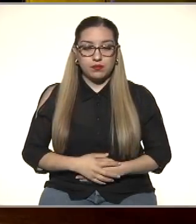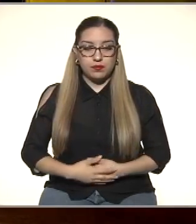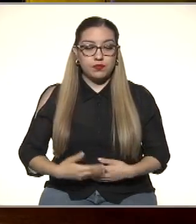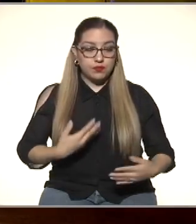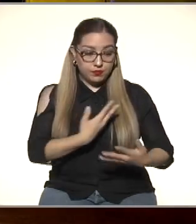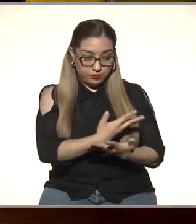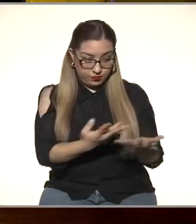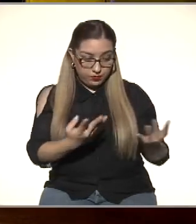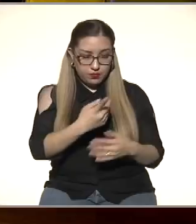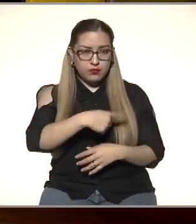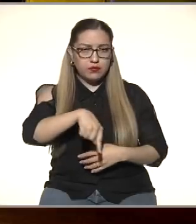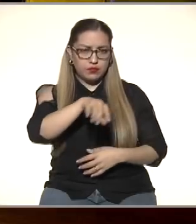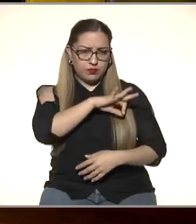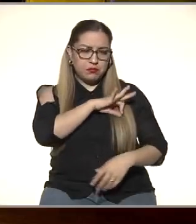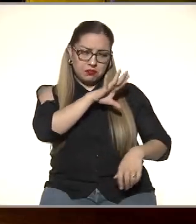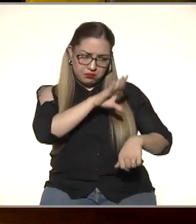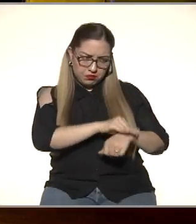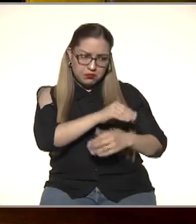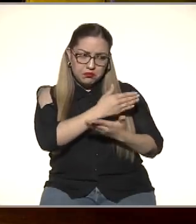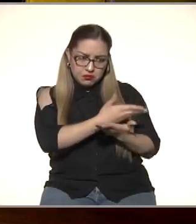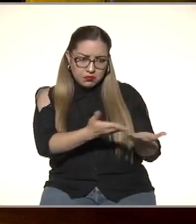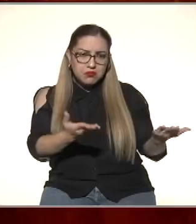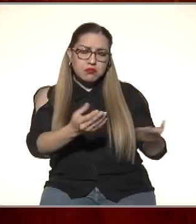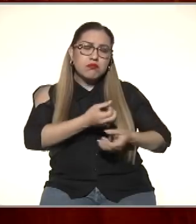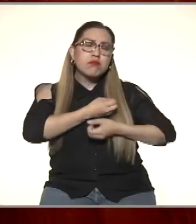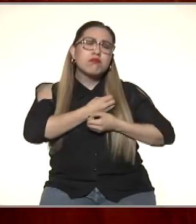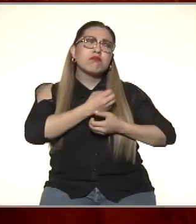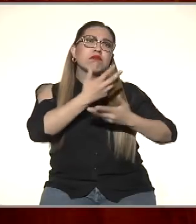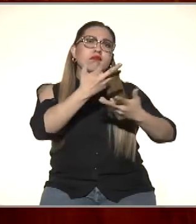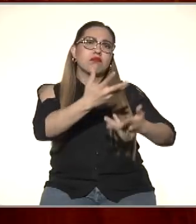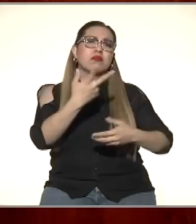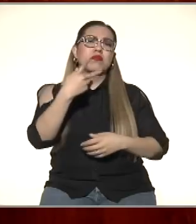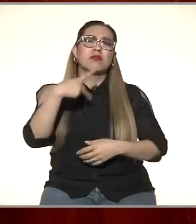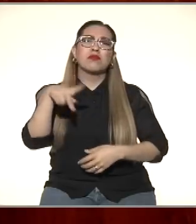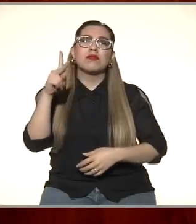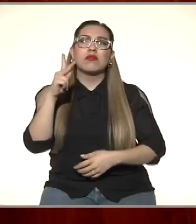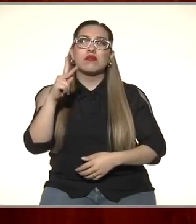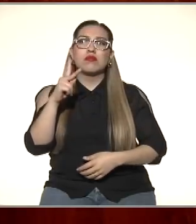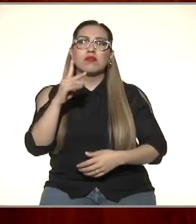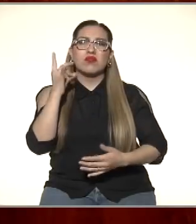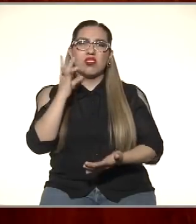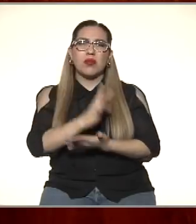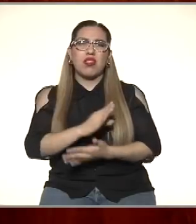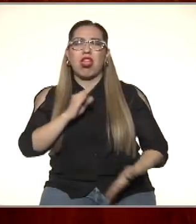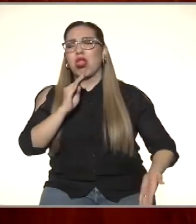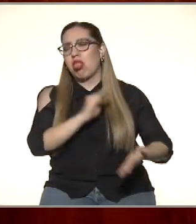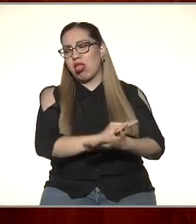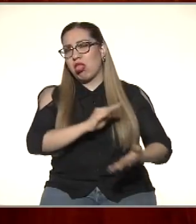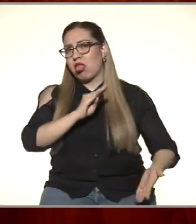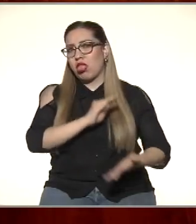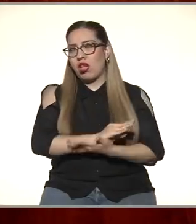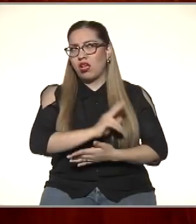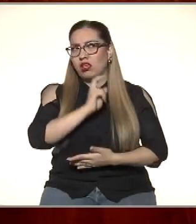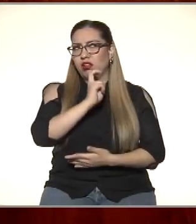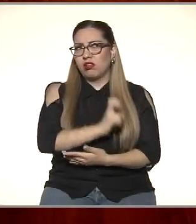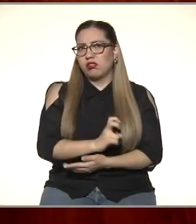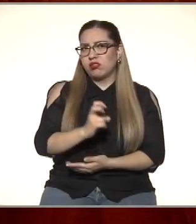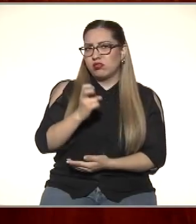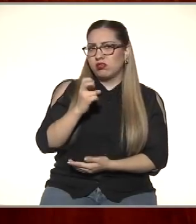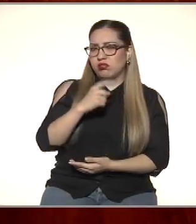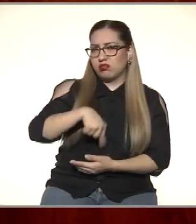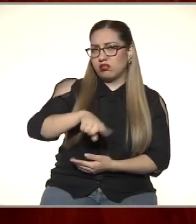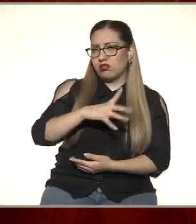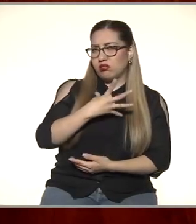lugar. Pero esos gritos son de que, déjalo, no me escuchan a mí, no me están considerando.